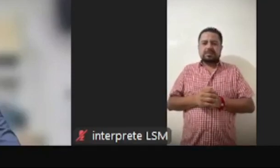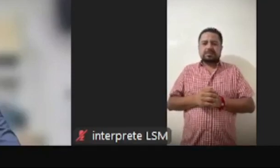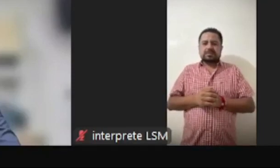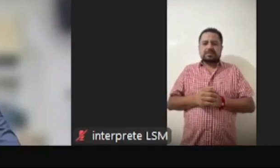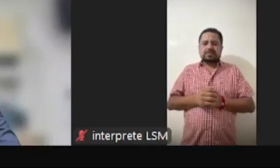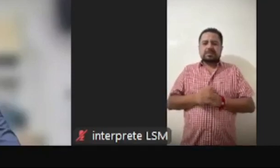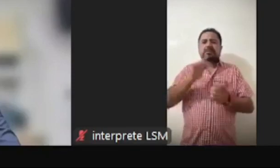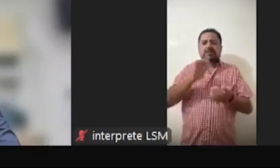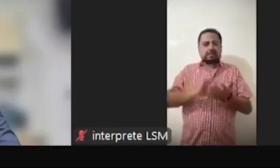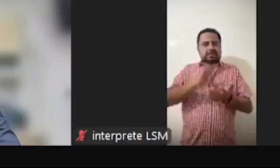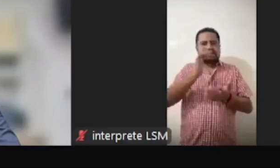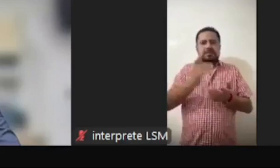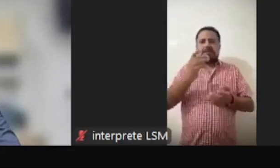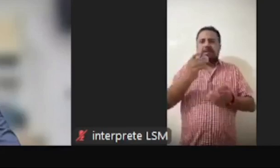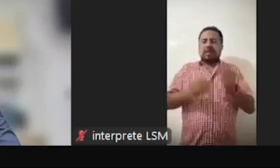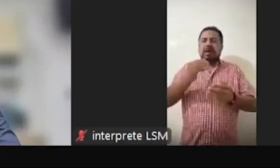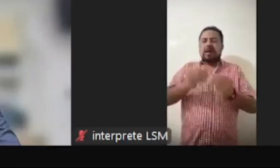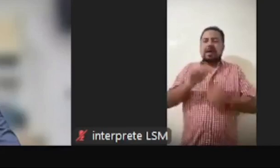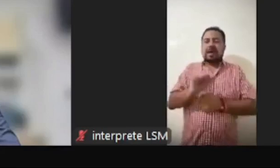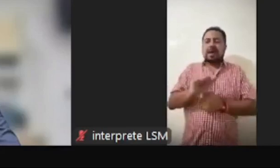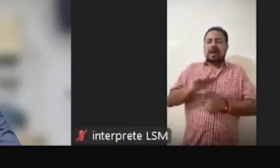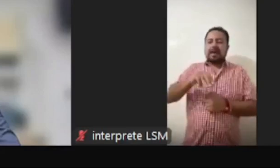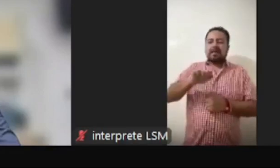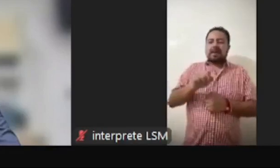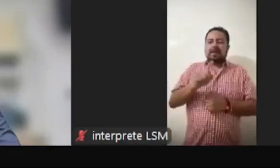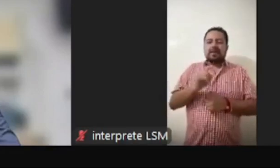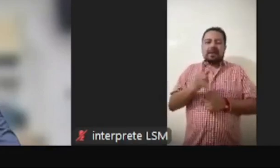Gracias, magistrado. Magistrada ponente Almadelia Eugenio Alcaraz.